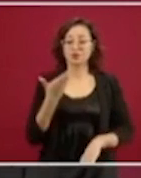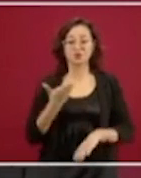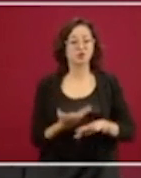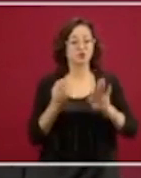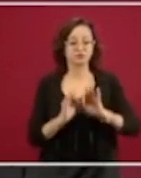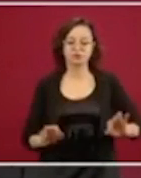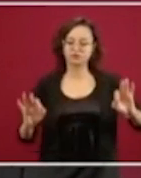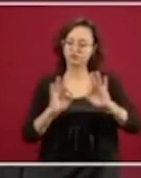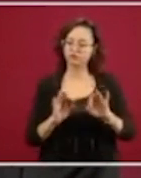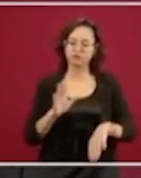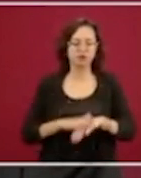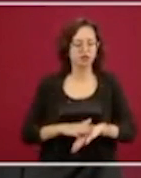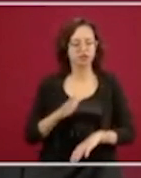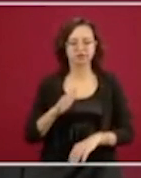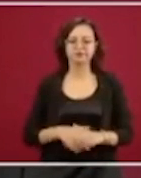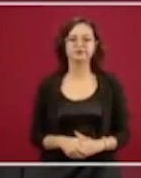fundamental,